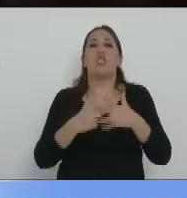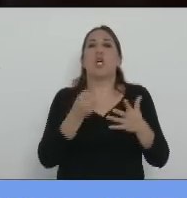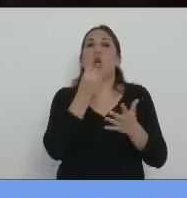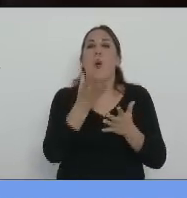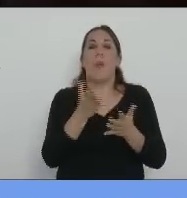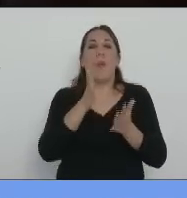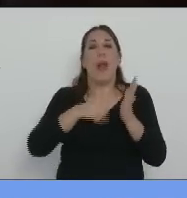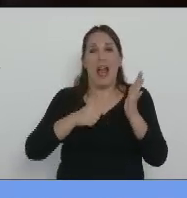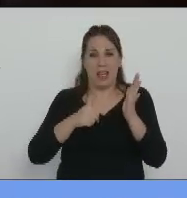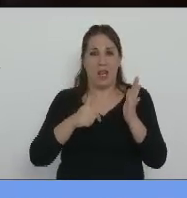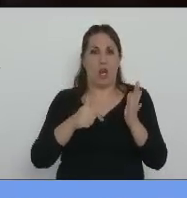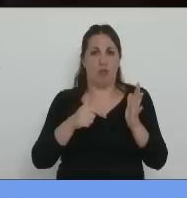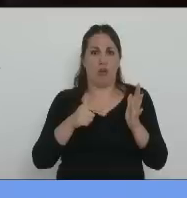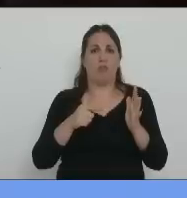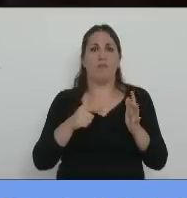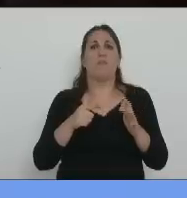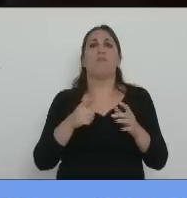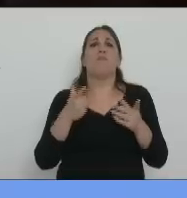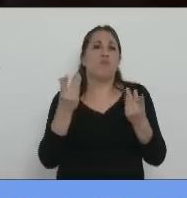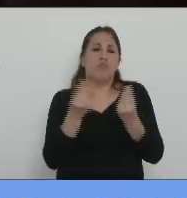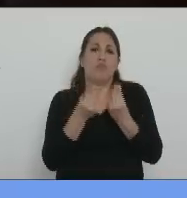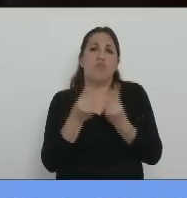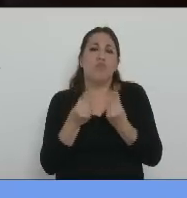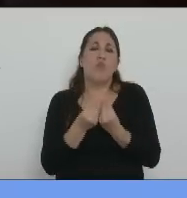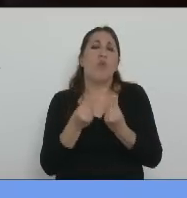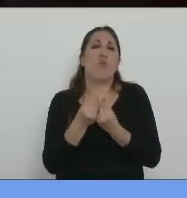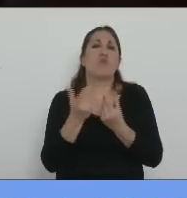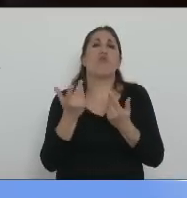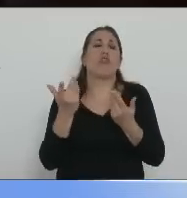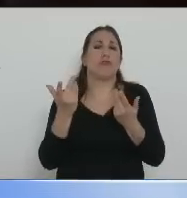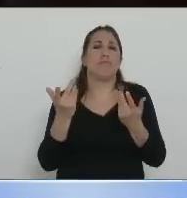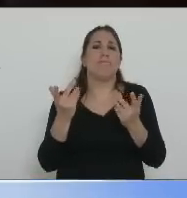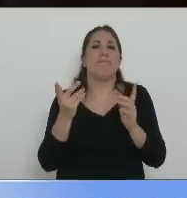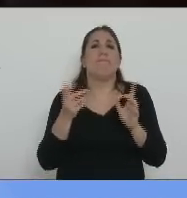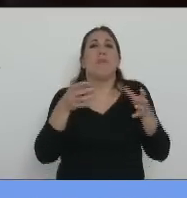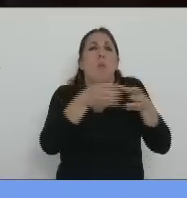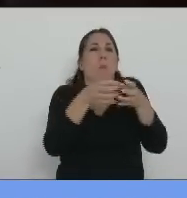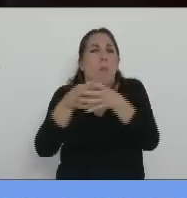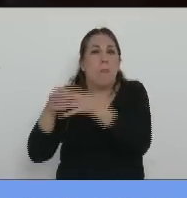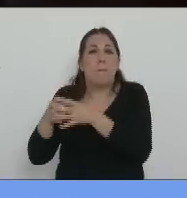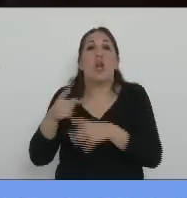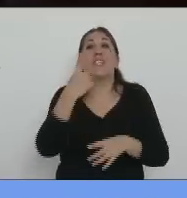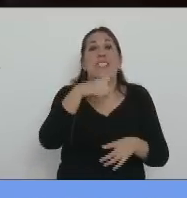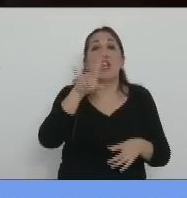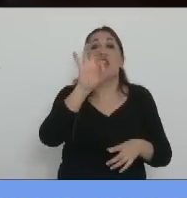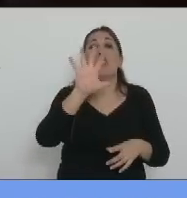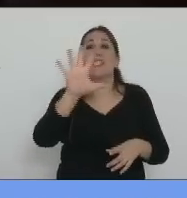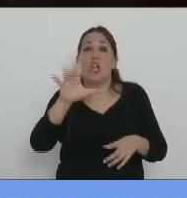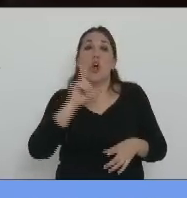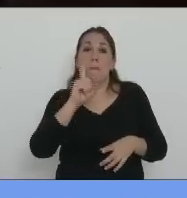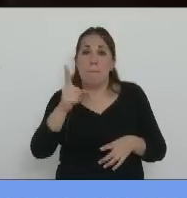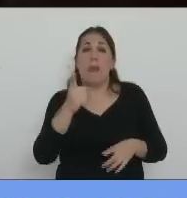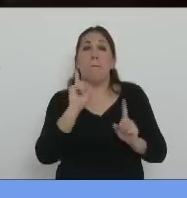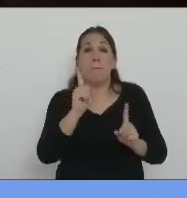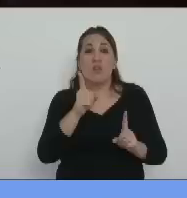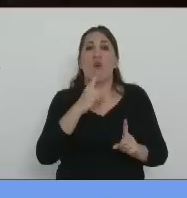los que participaron pero muchos de ellos chiquitos pero 105.000 fueron los que denunciaron que tenían